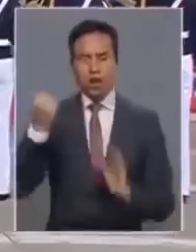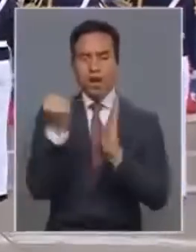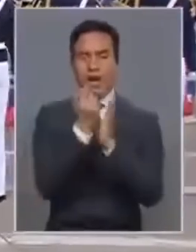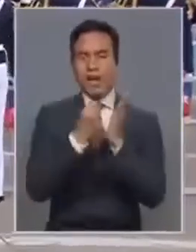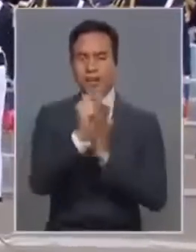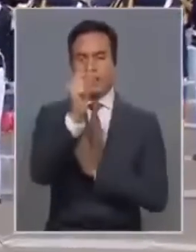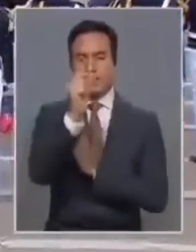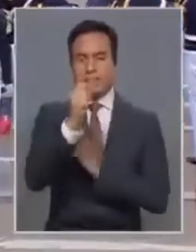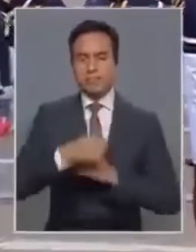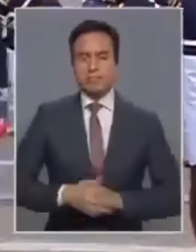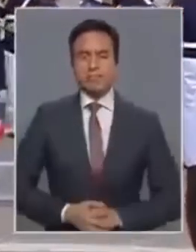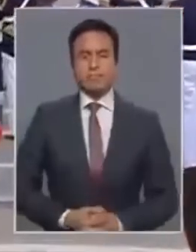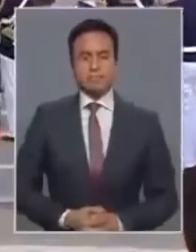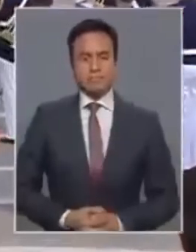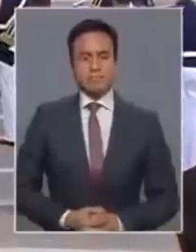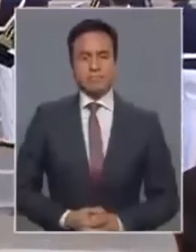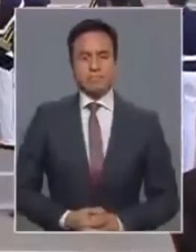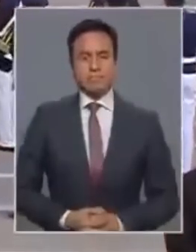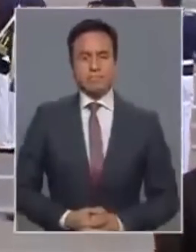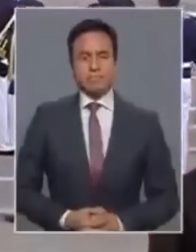acreditación.